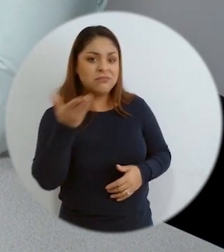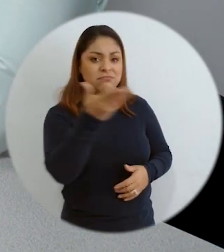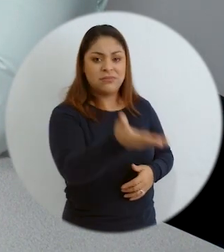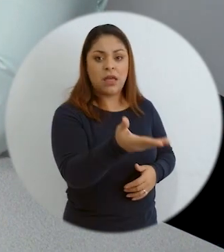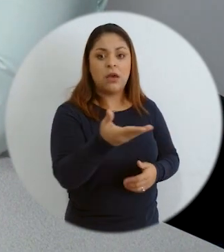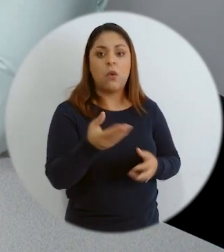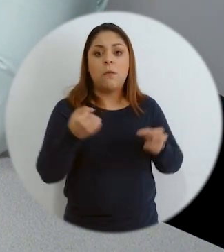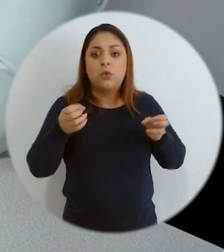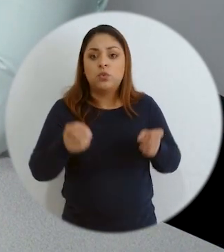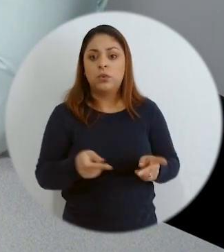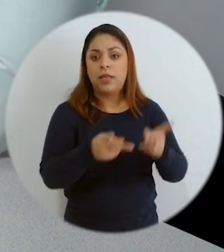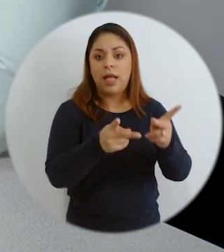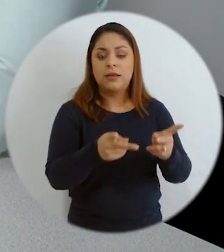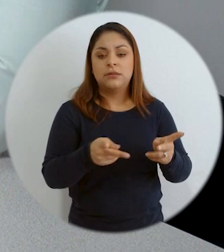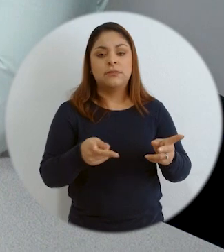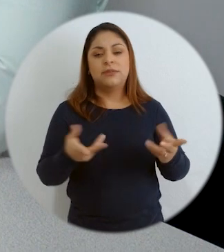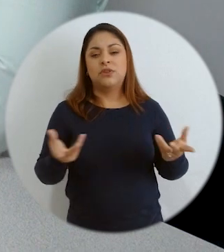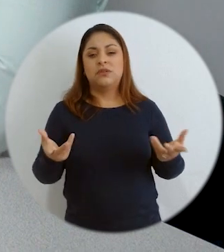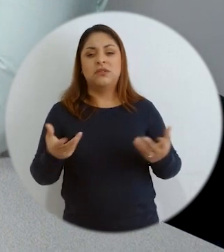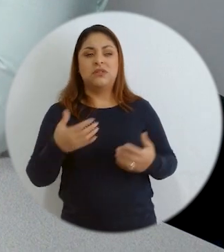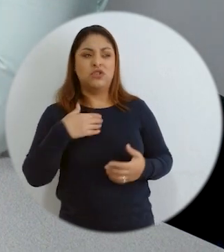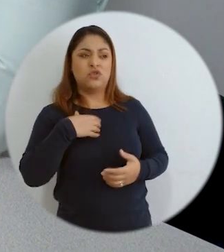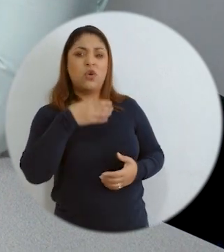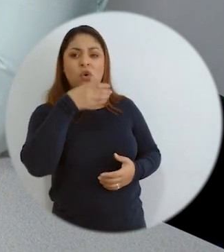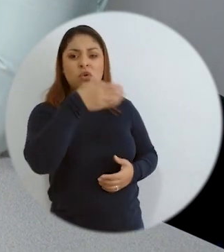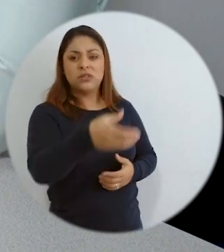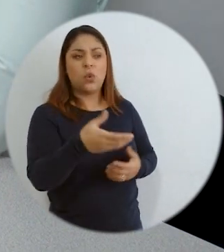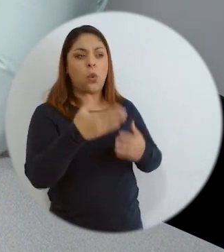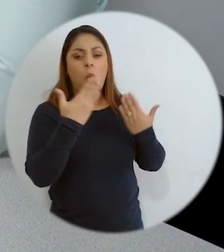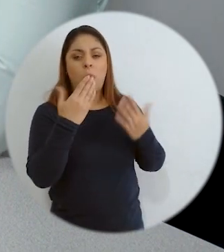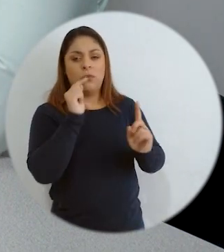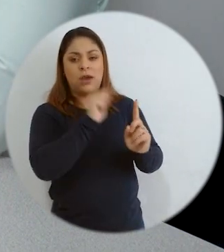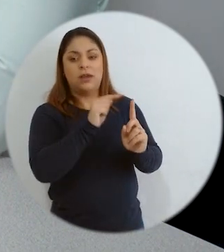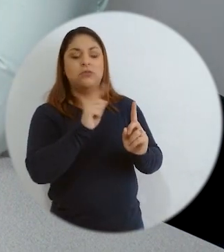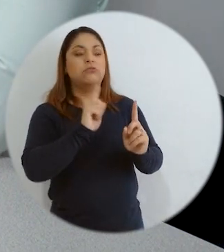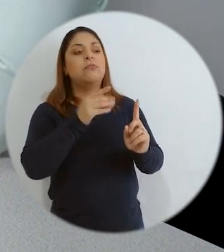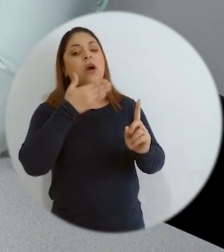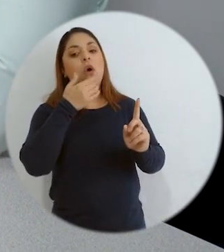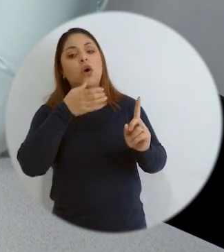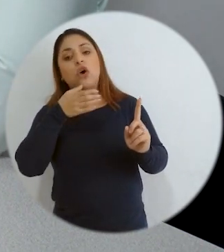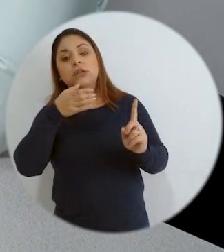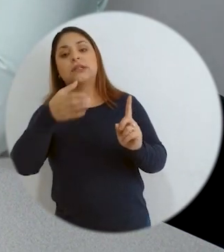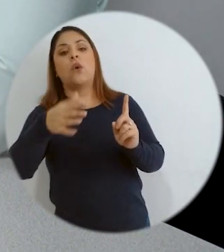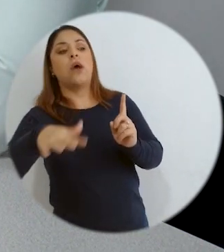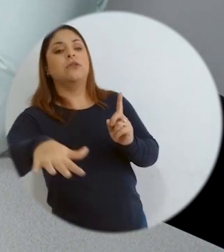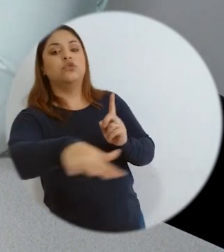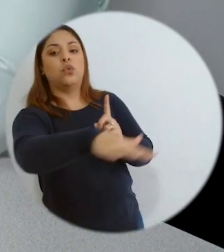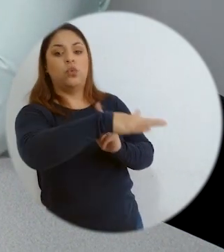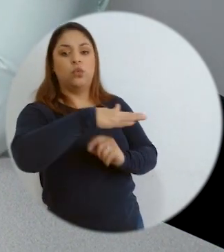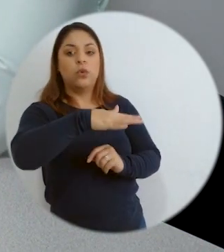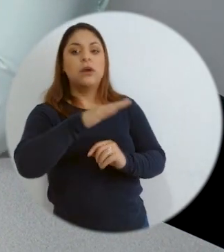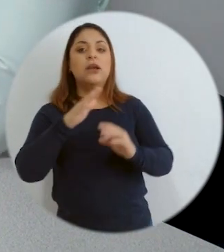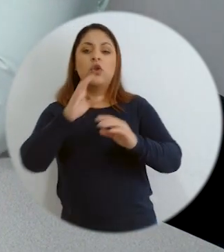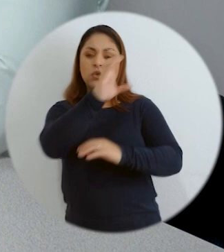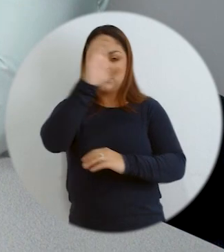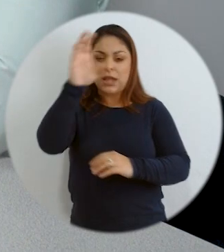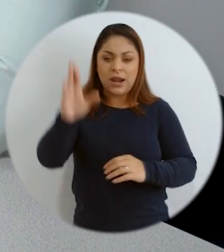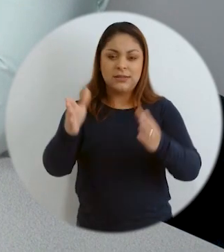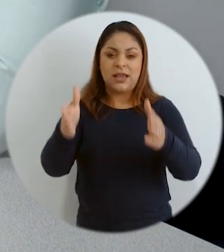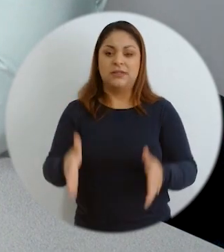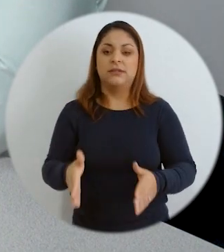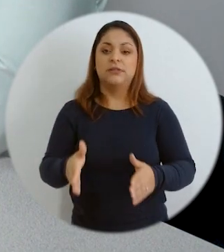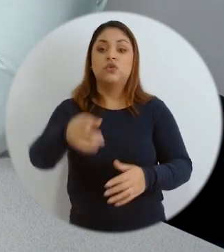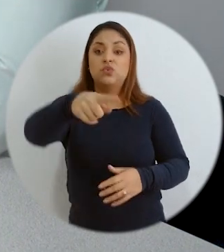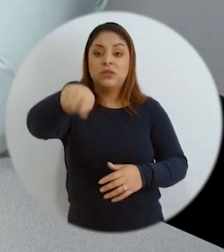tiene ninguno de esos recursos y ninguna de esas oportunidades, el consejo no sería para él, sino para su entorno y sobre todo para la sociedad